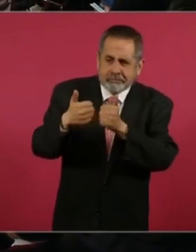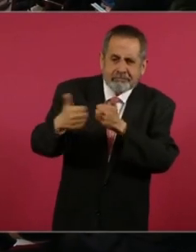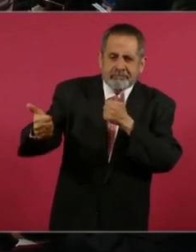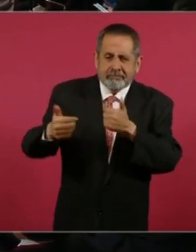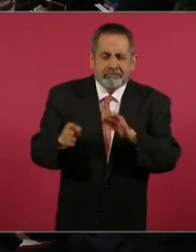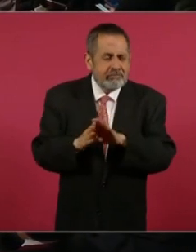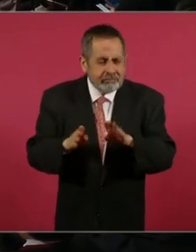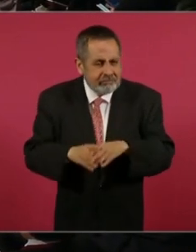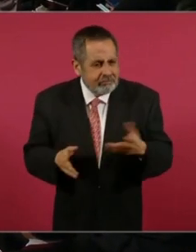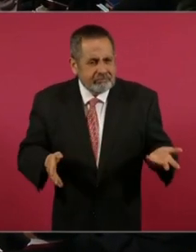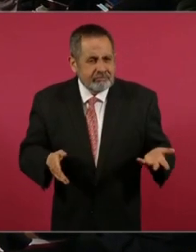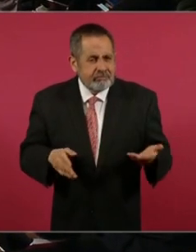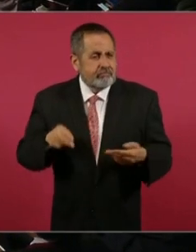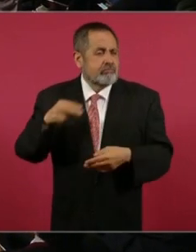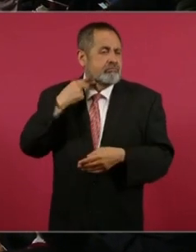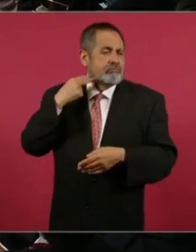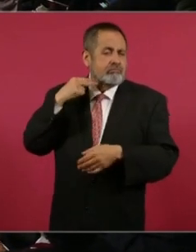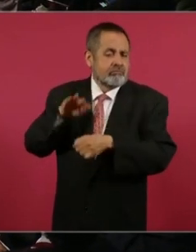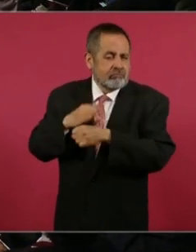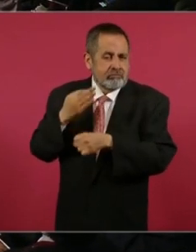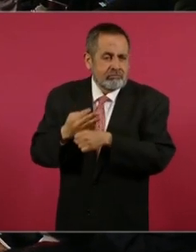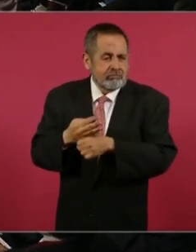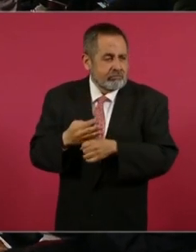Las notarías,